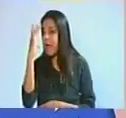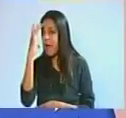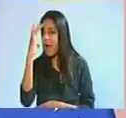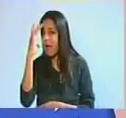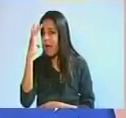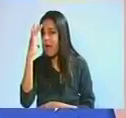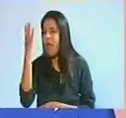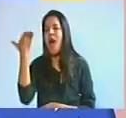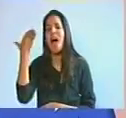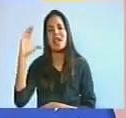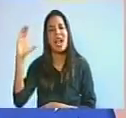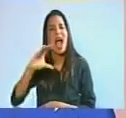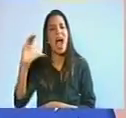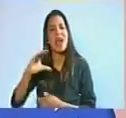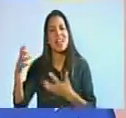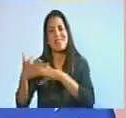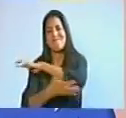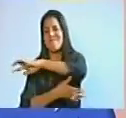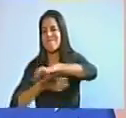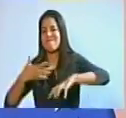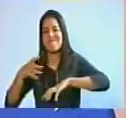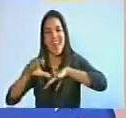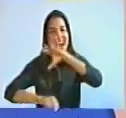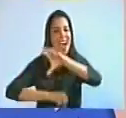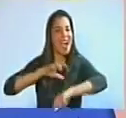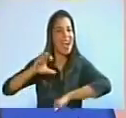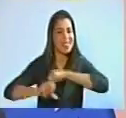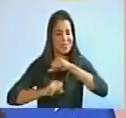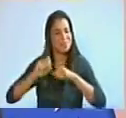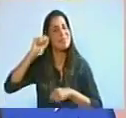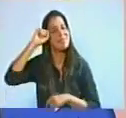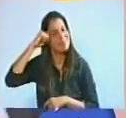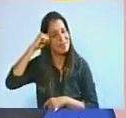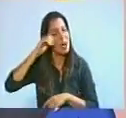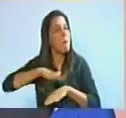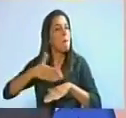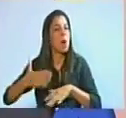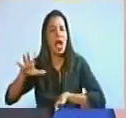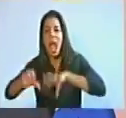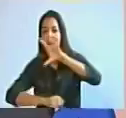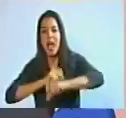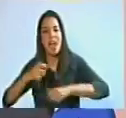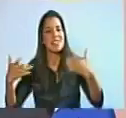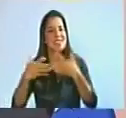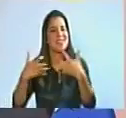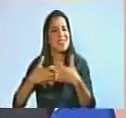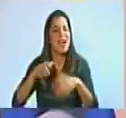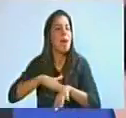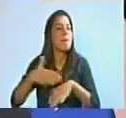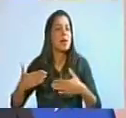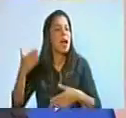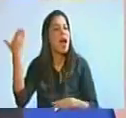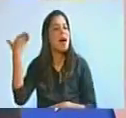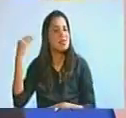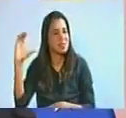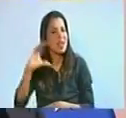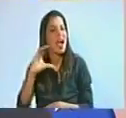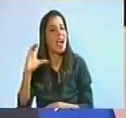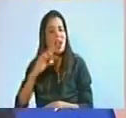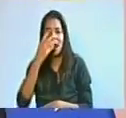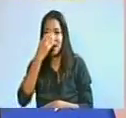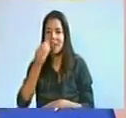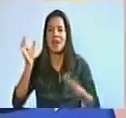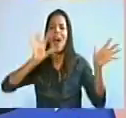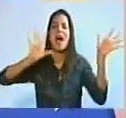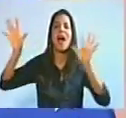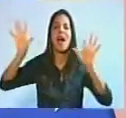el Caracazo. Y hay que recordar cuáles fueron las causas del Caracazo. Aquí mismo discutimos aquí,